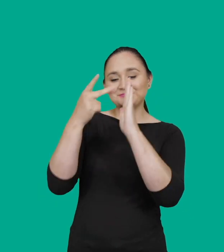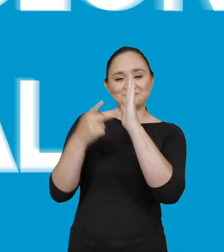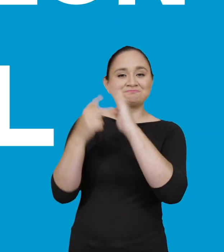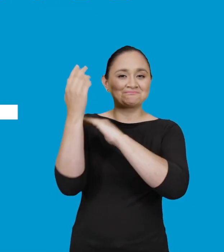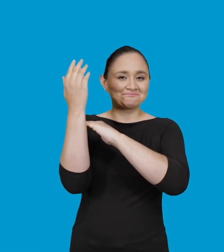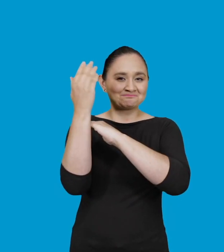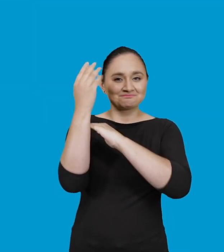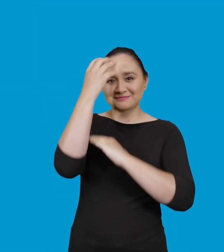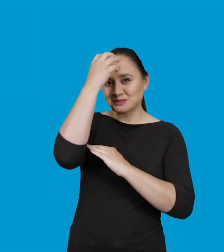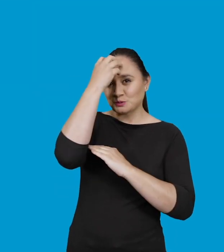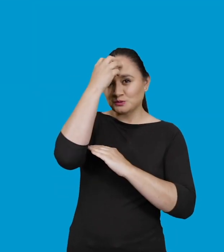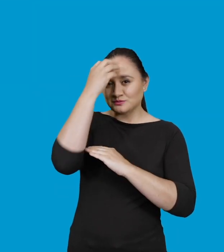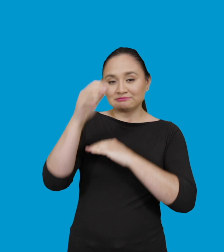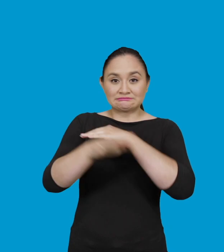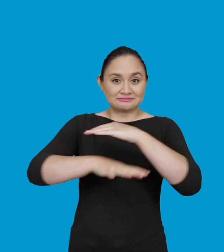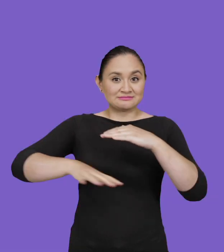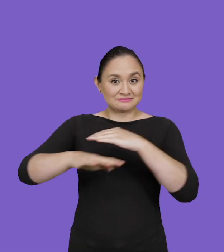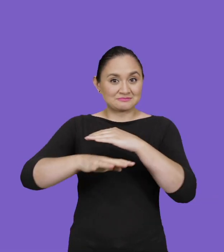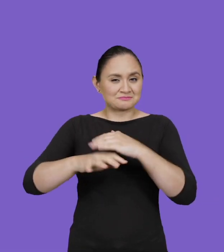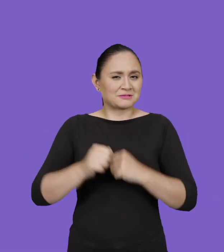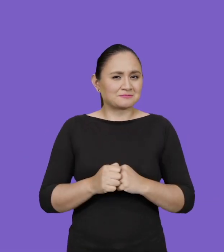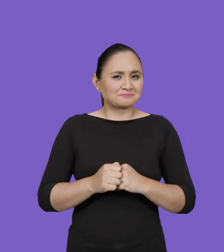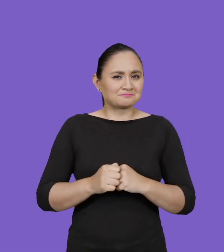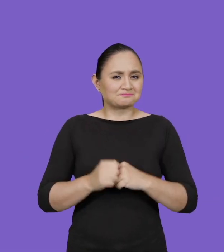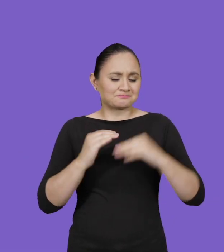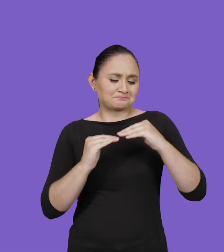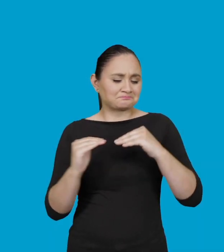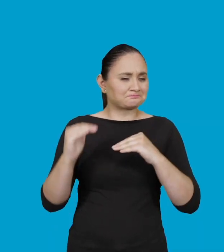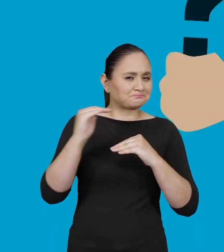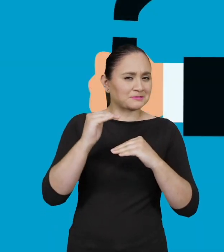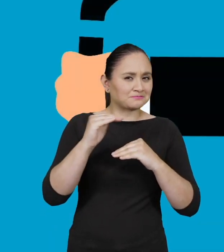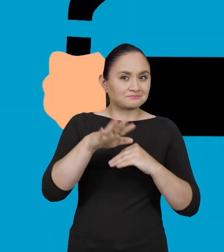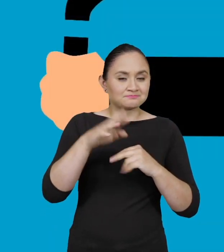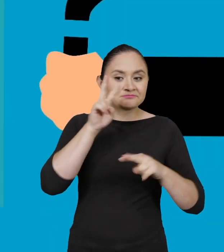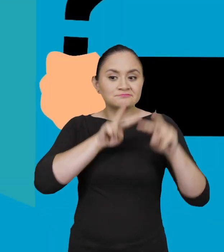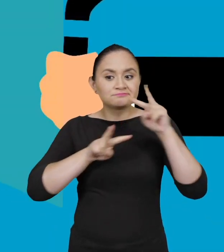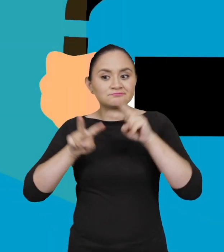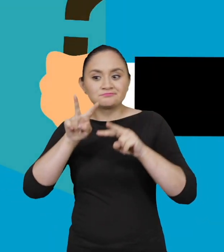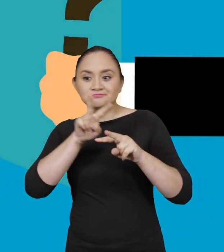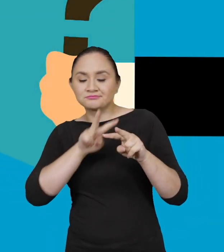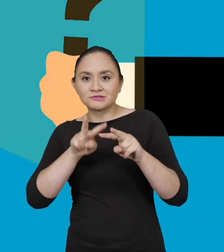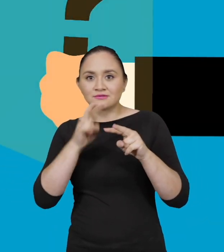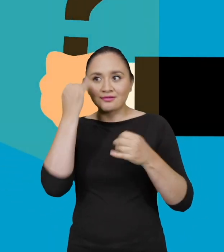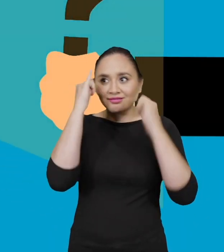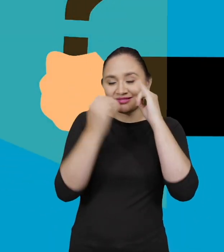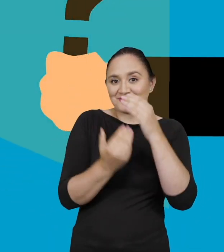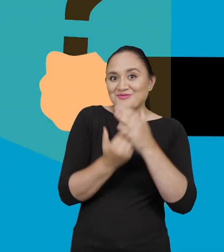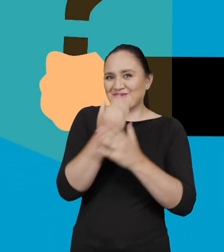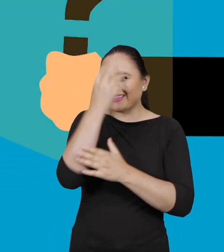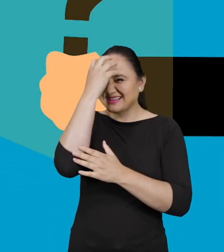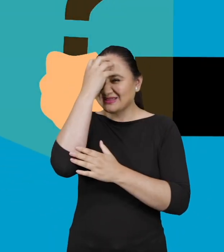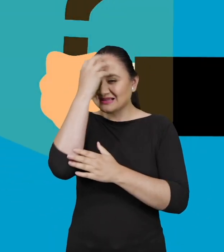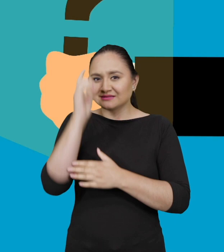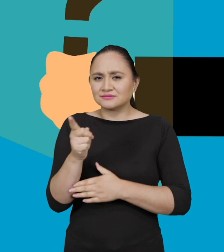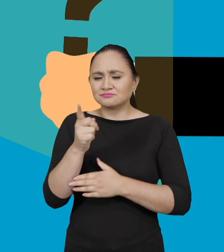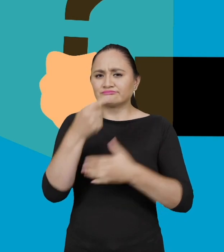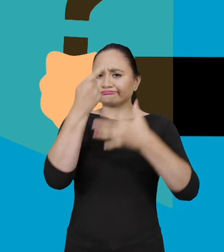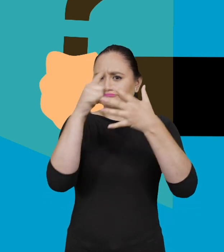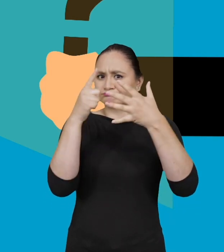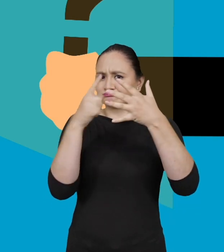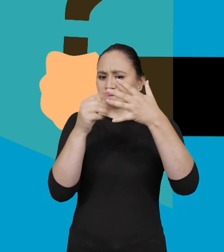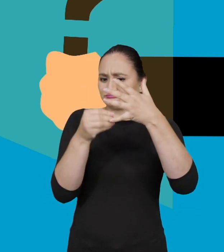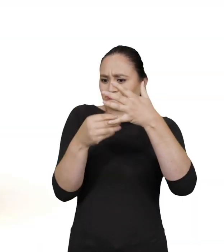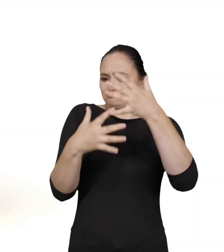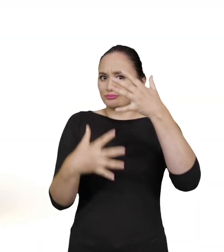Hoy en los programas de televisión para educación general básica superior, reconoceremos que la innovación educativa tiene